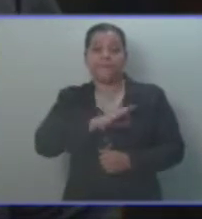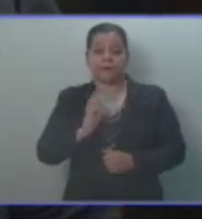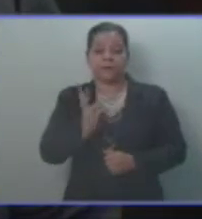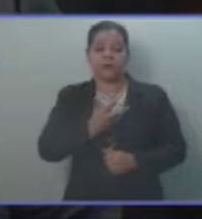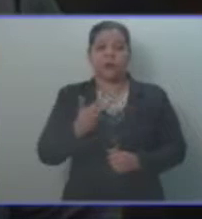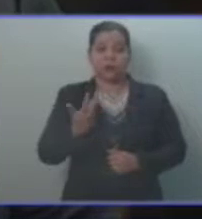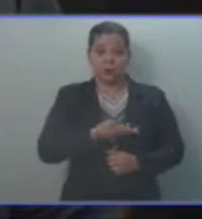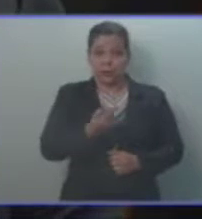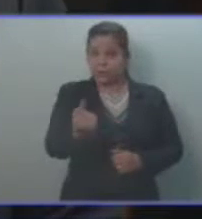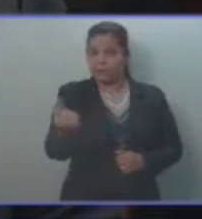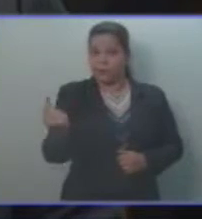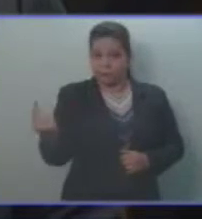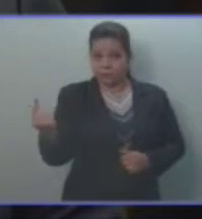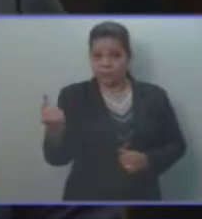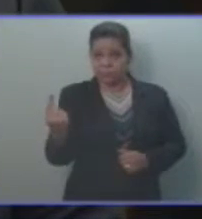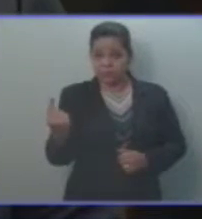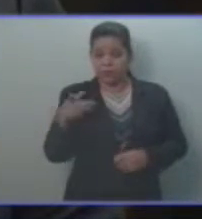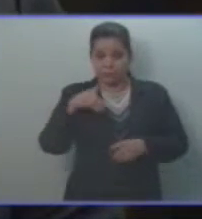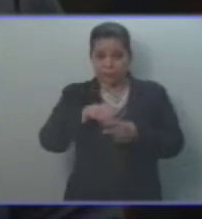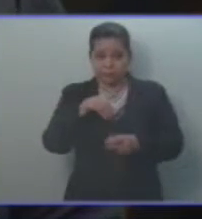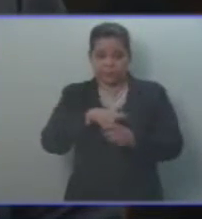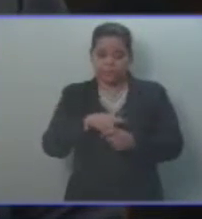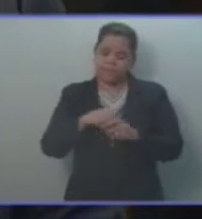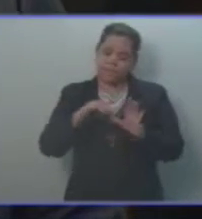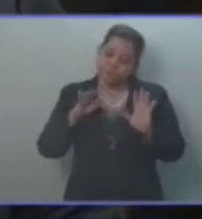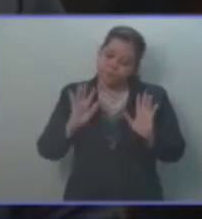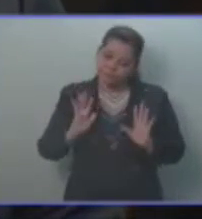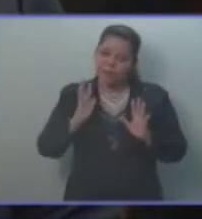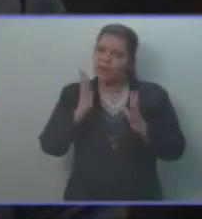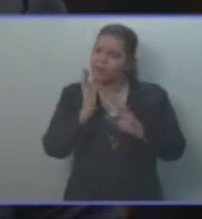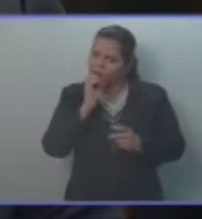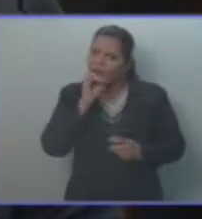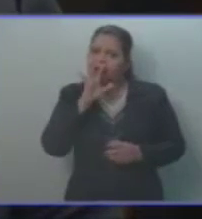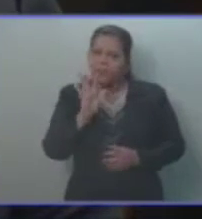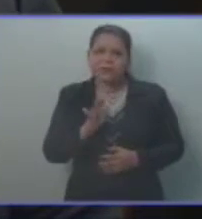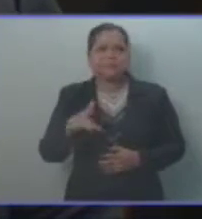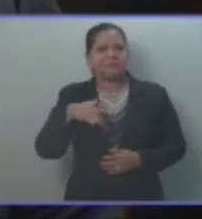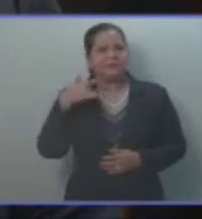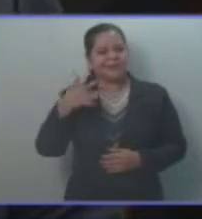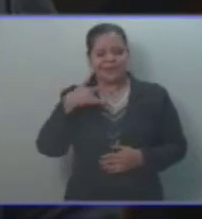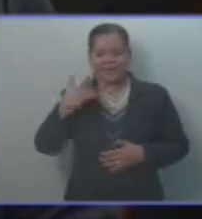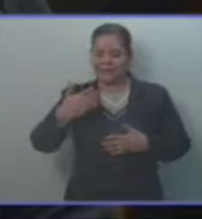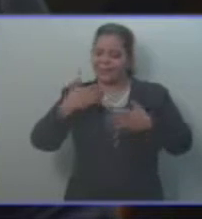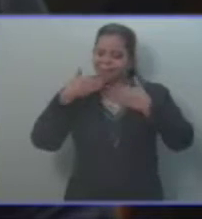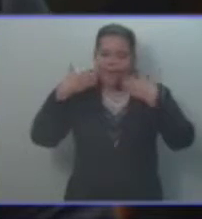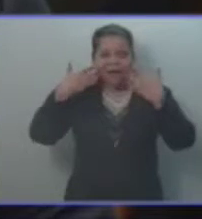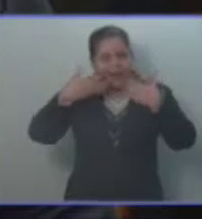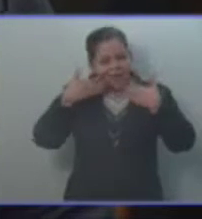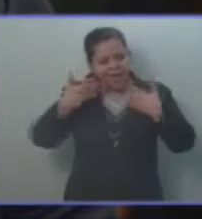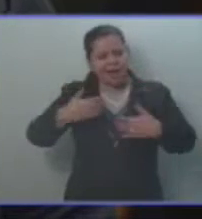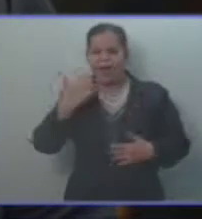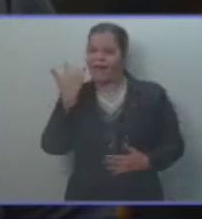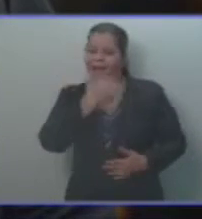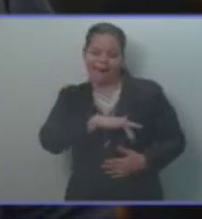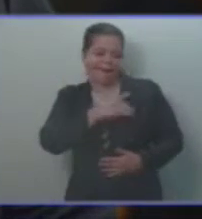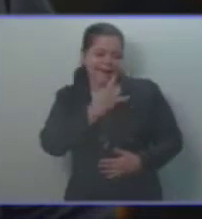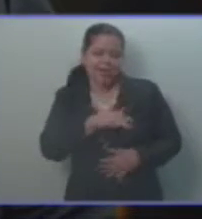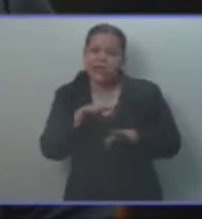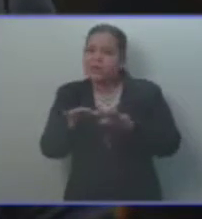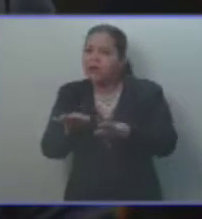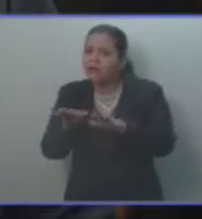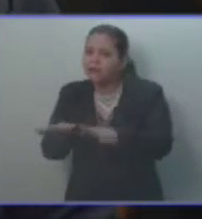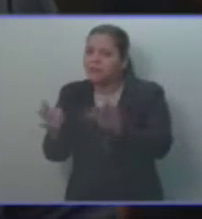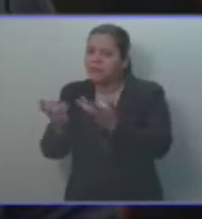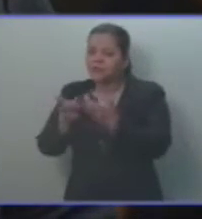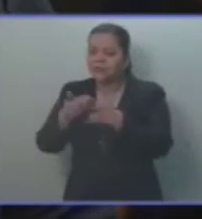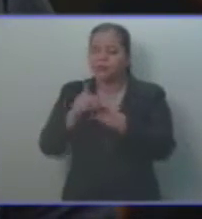sector. Quiero decir que me siento sumamente orgulloso, muy agradecido con todos los colegas diputados